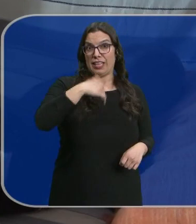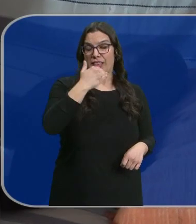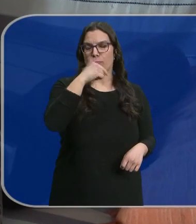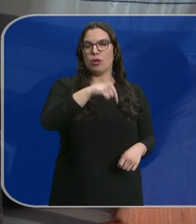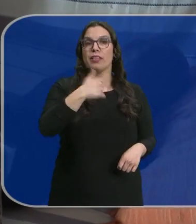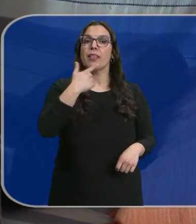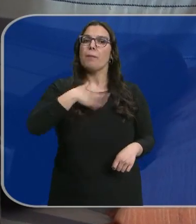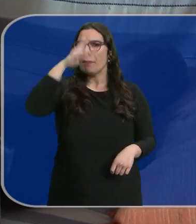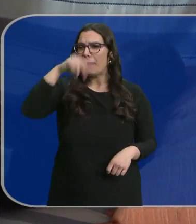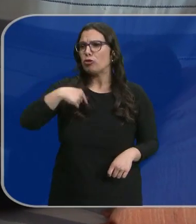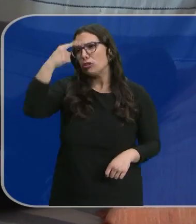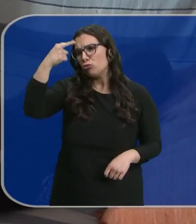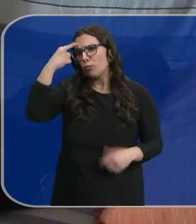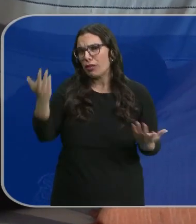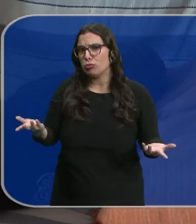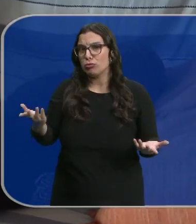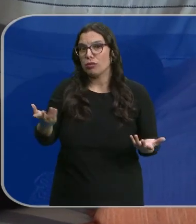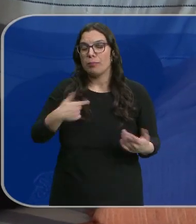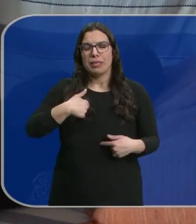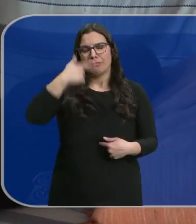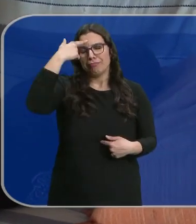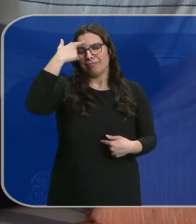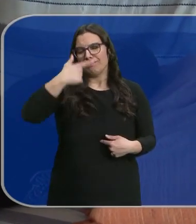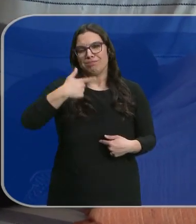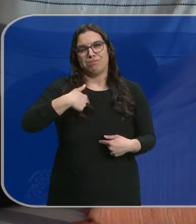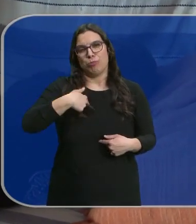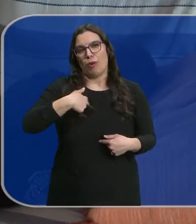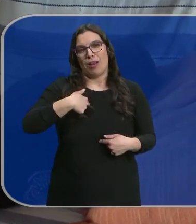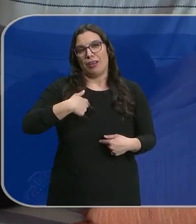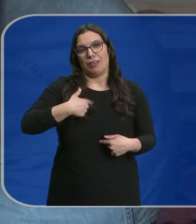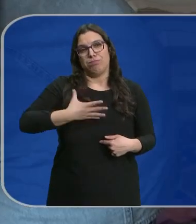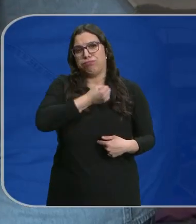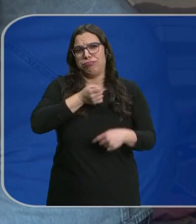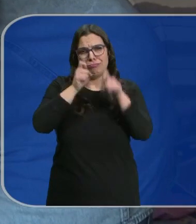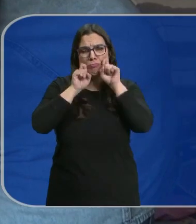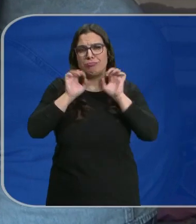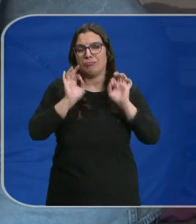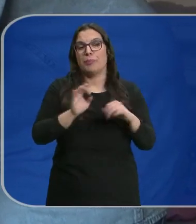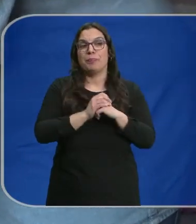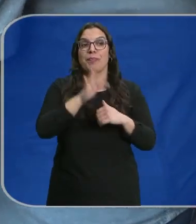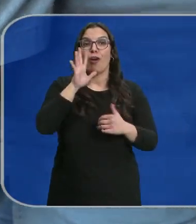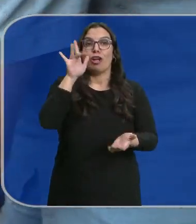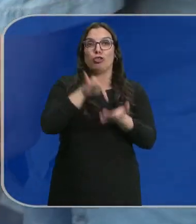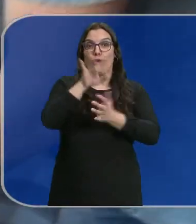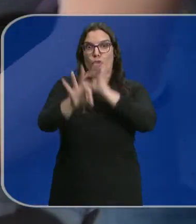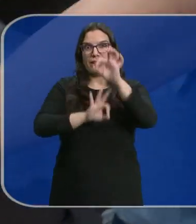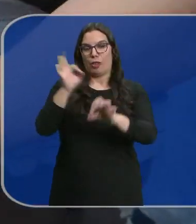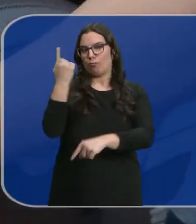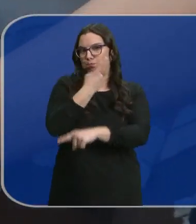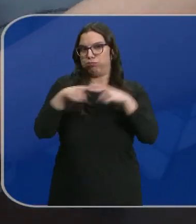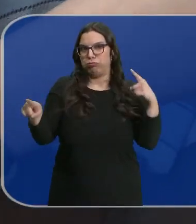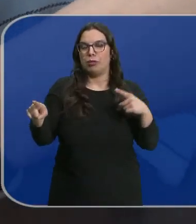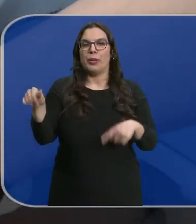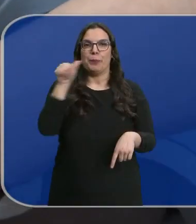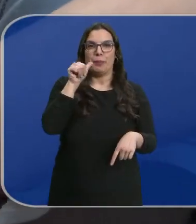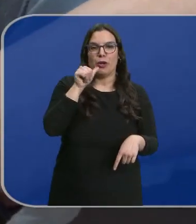Zamora, me dice: papá, te echo mucho de menos. O sea, a mí eso se me rompió, bueno, me vine abajo. Ahora toca una nueva organización,